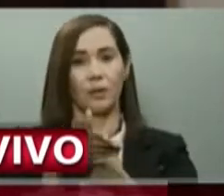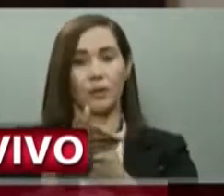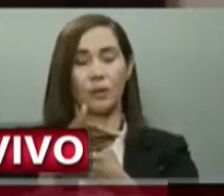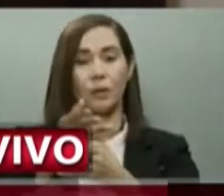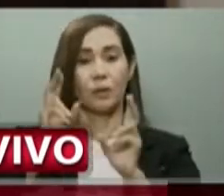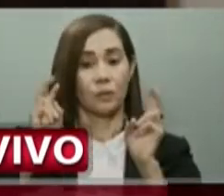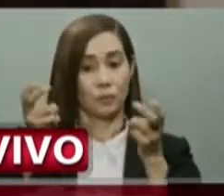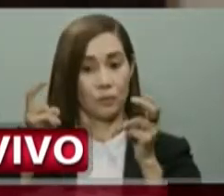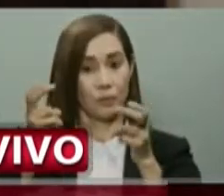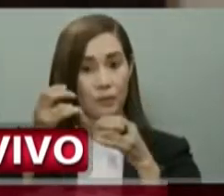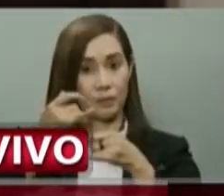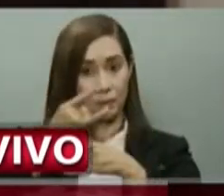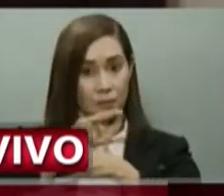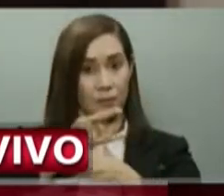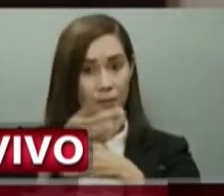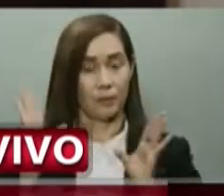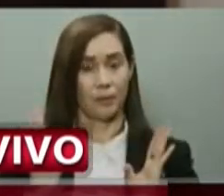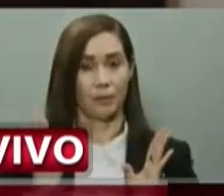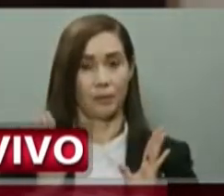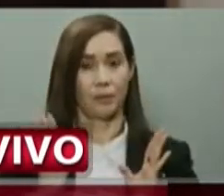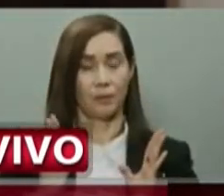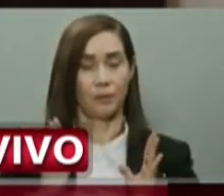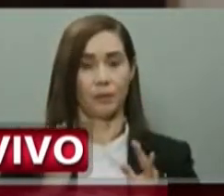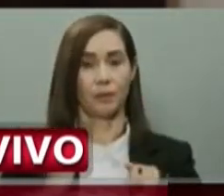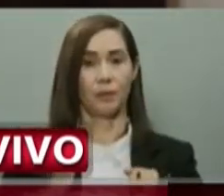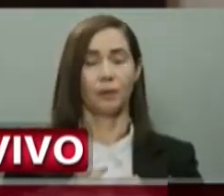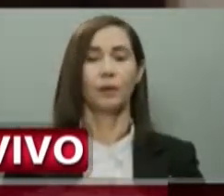donde vamos a hablar extensamente sobre ese tema.